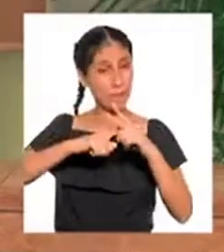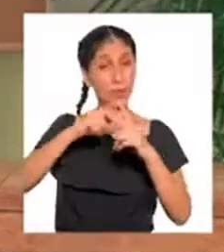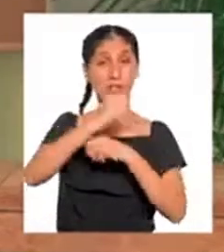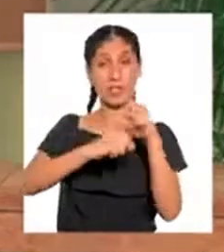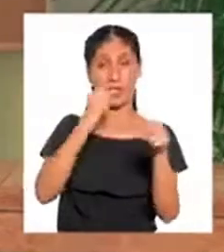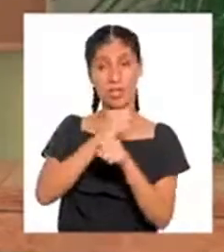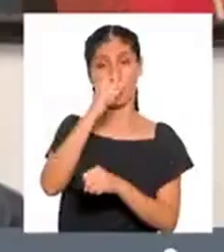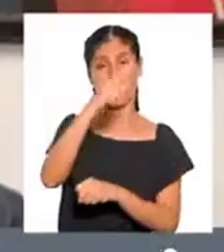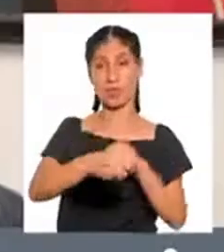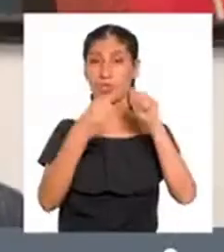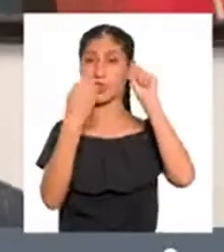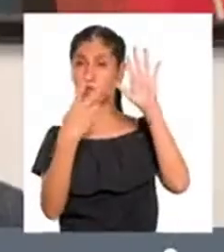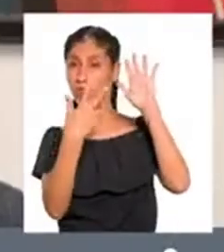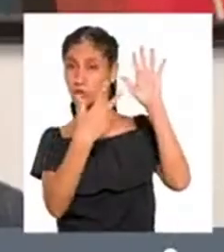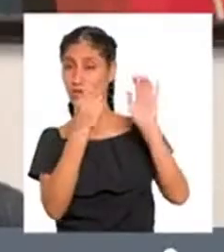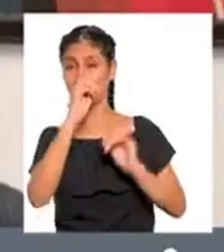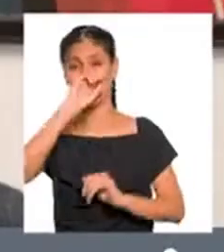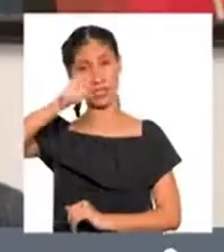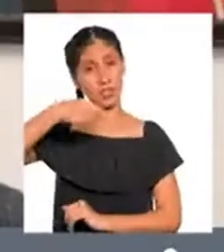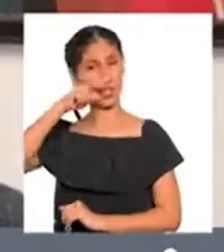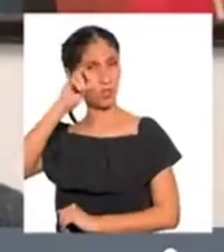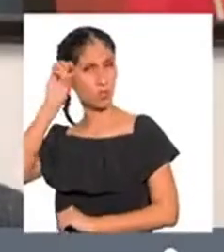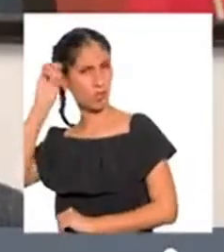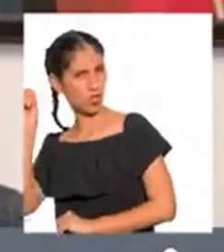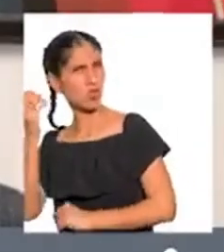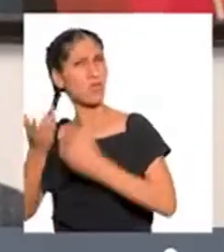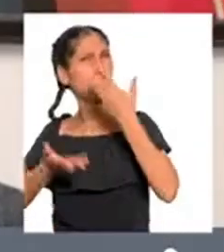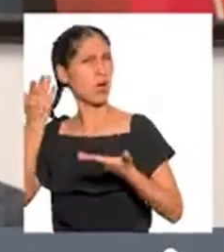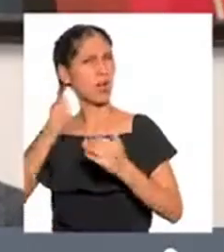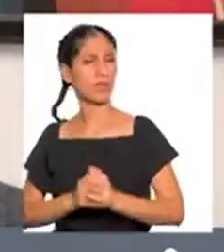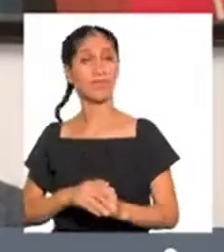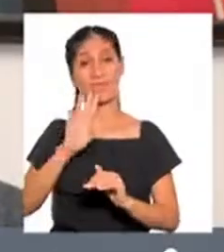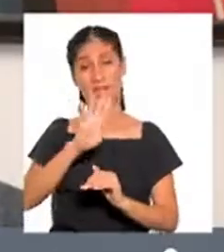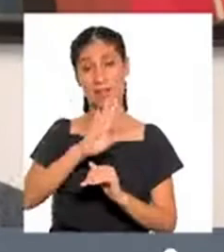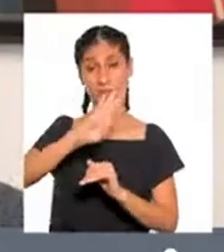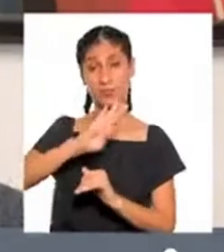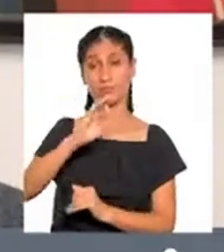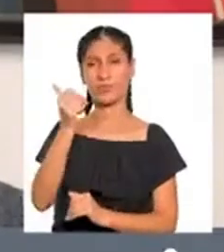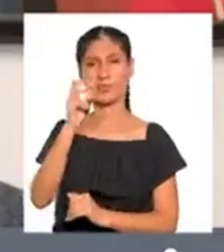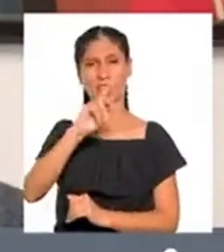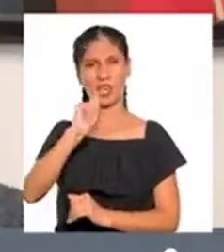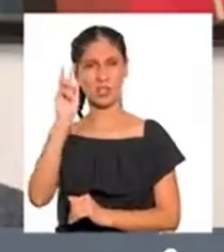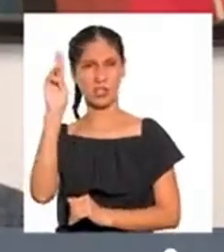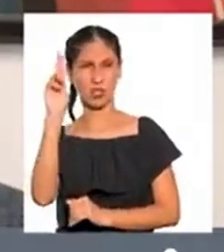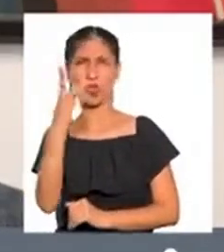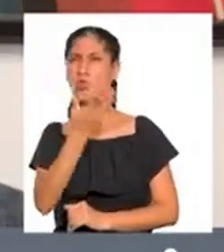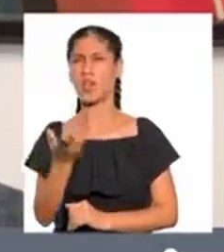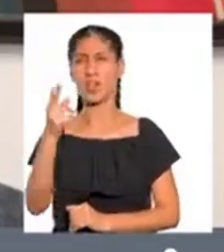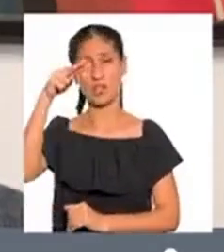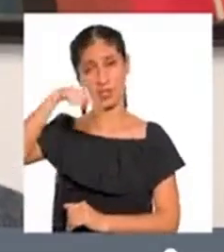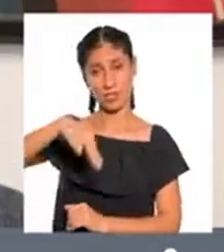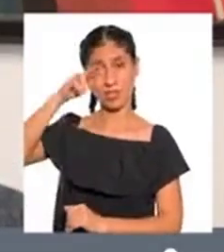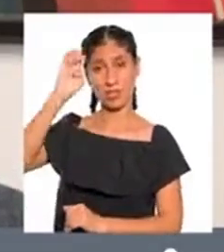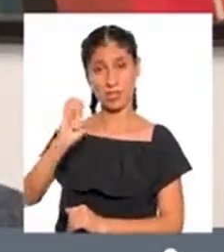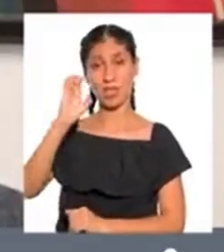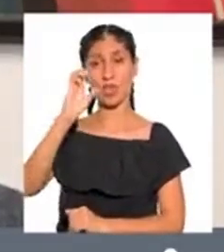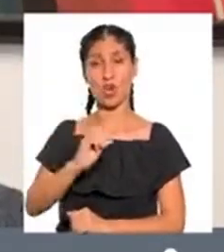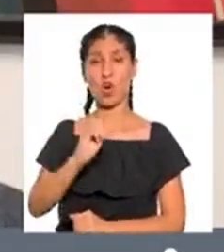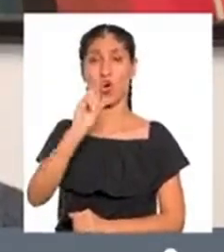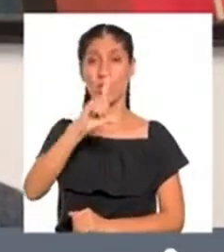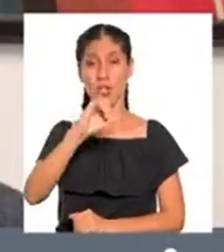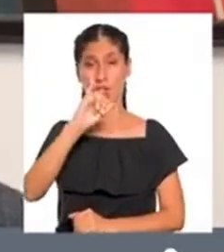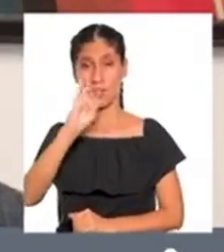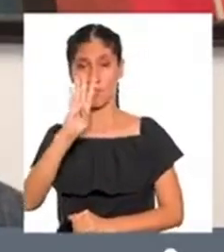1980 y 2000? Un factor puede ser el neoliberalismo, esta corriente que apareció en la década